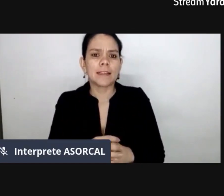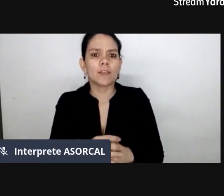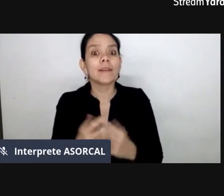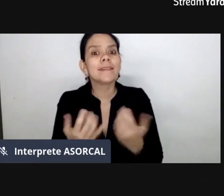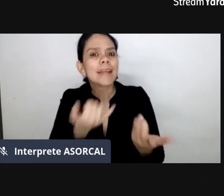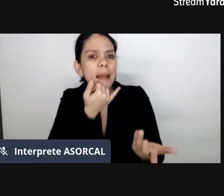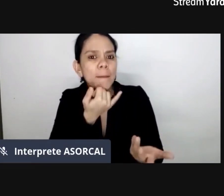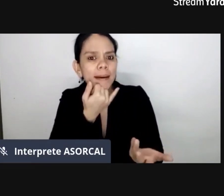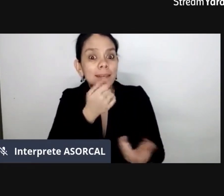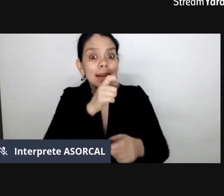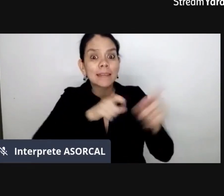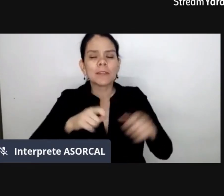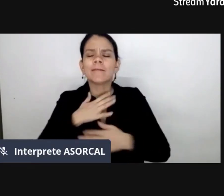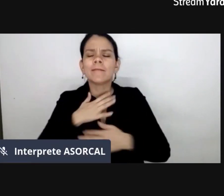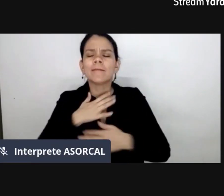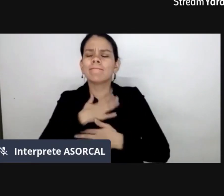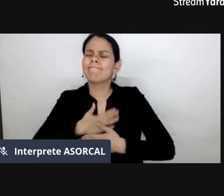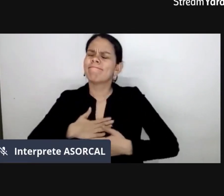social.